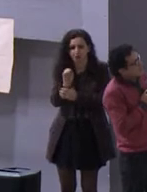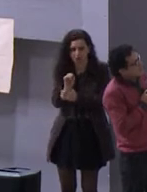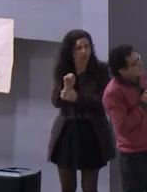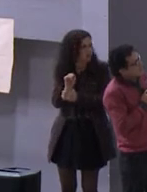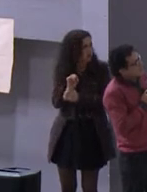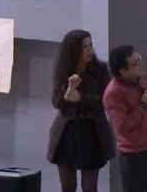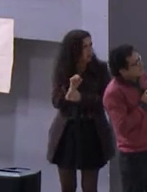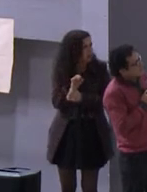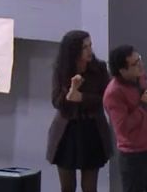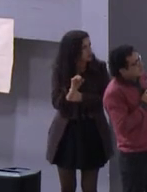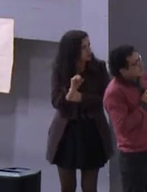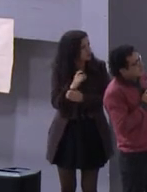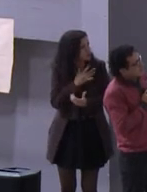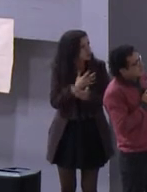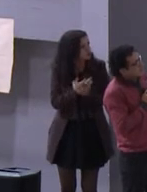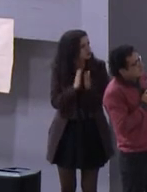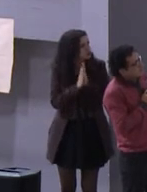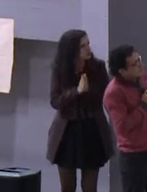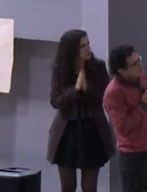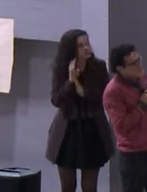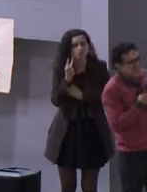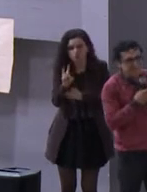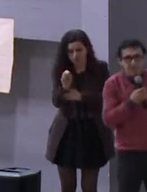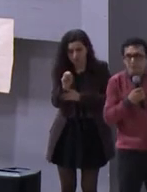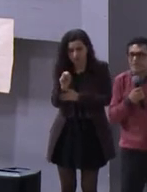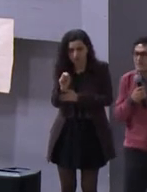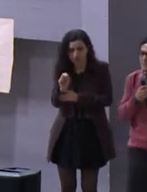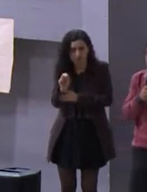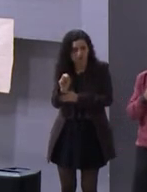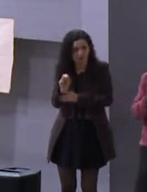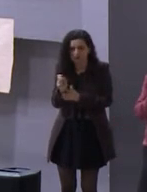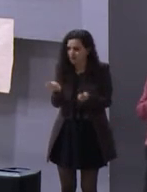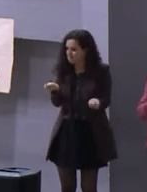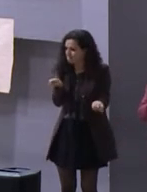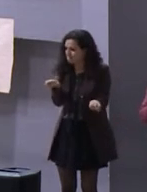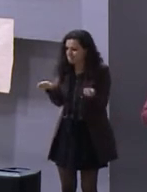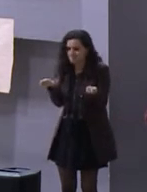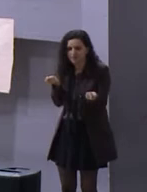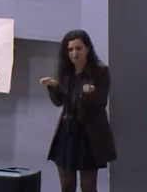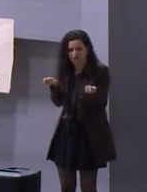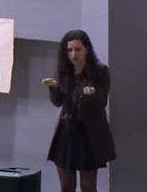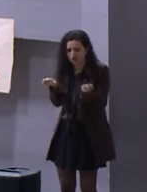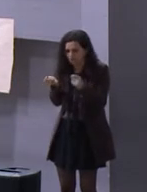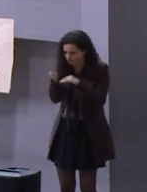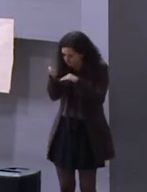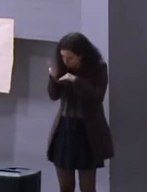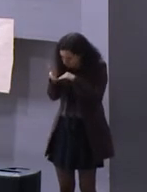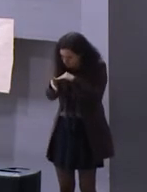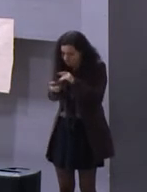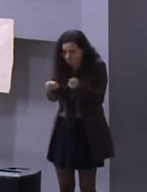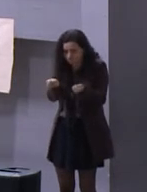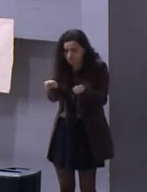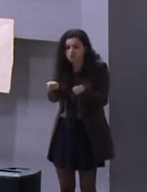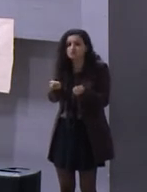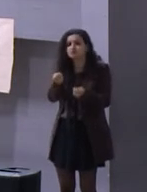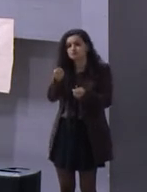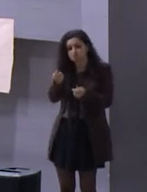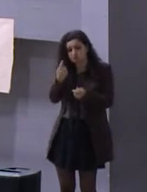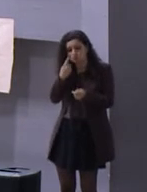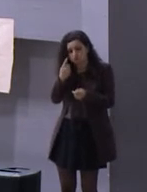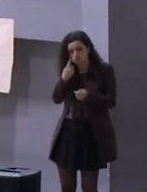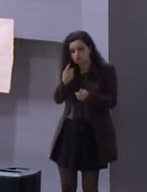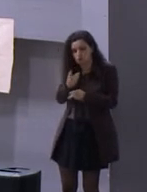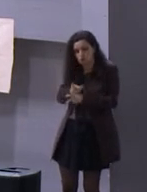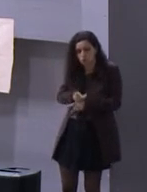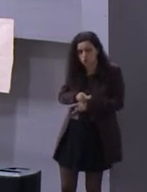2020, ahí vamos a tener, digamos, el periodo 2019, está medido, está contado, ¿sí? Por eso hay que tener mucho